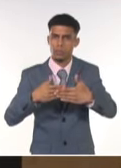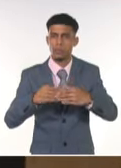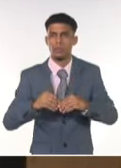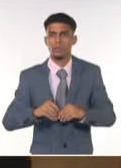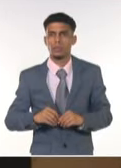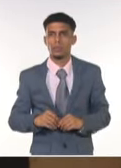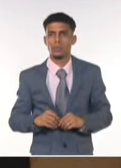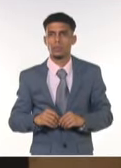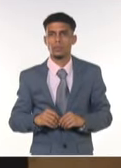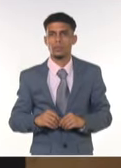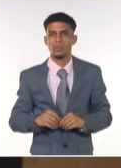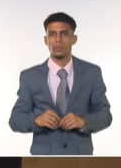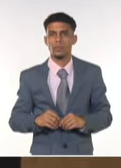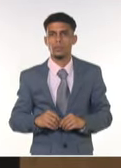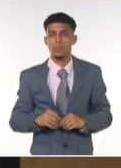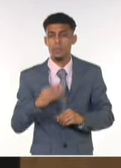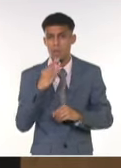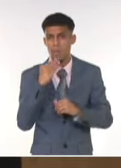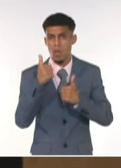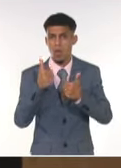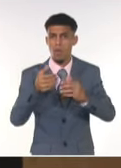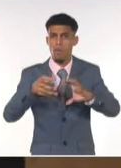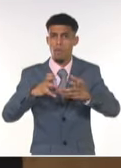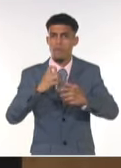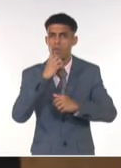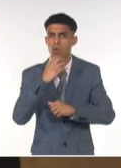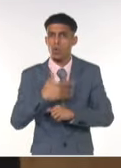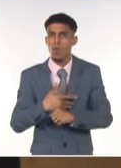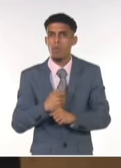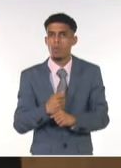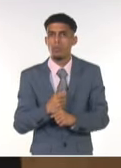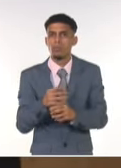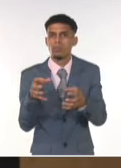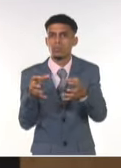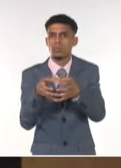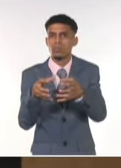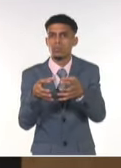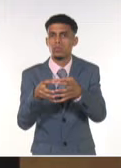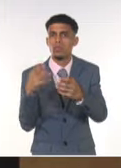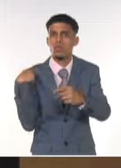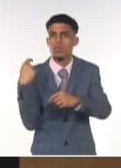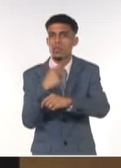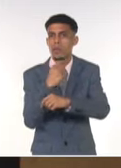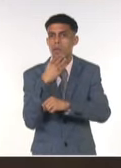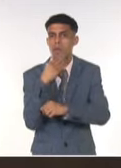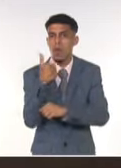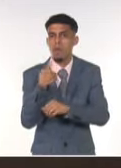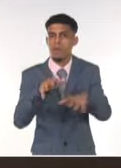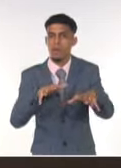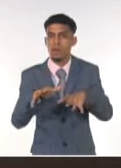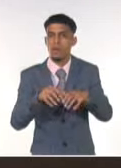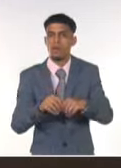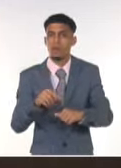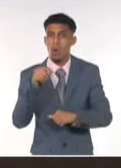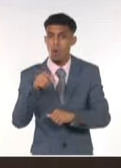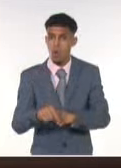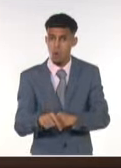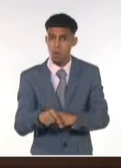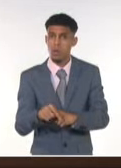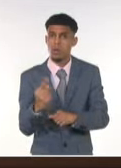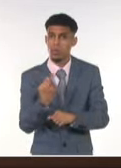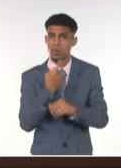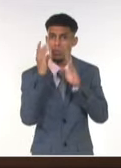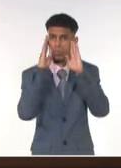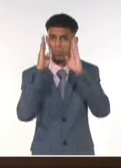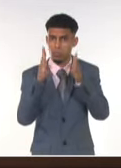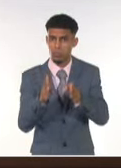se pudiera implementar de una mejor manera si tuviéramos un personal mejor preparado. Entonces nosotros también estamos apostando por la superación del personal.